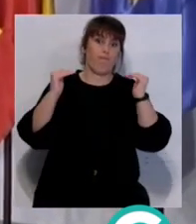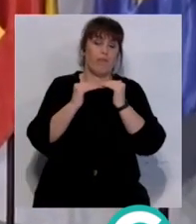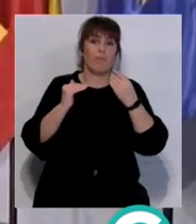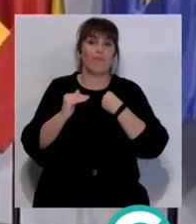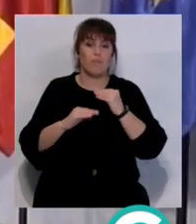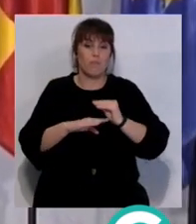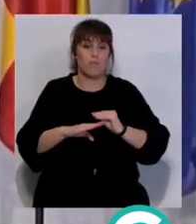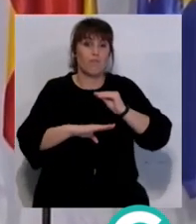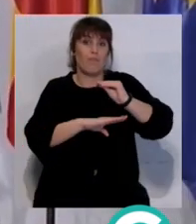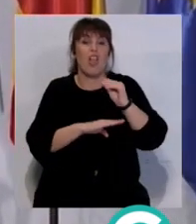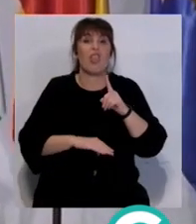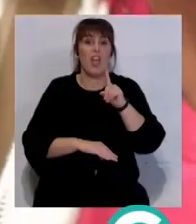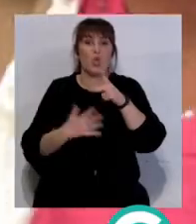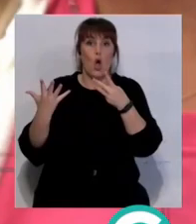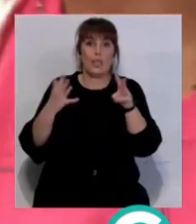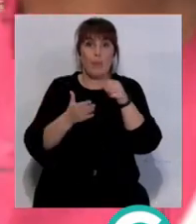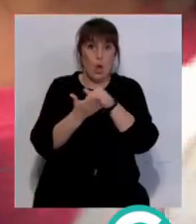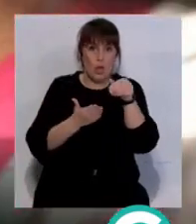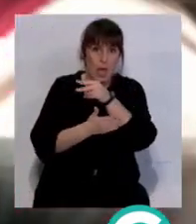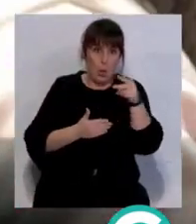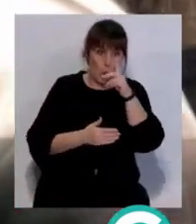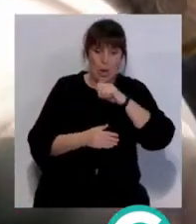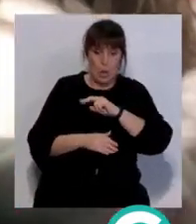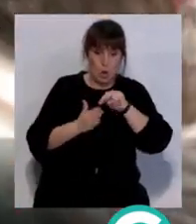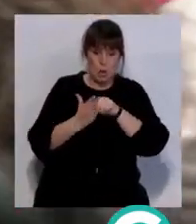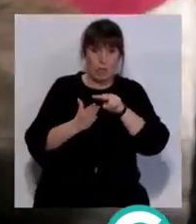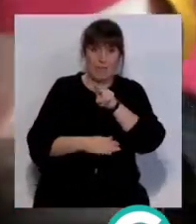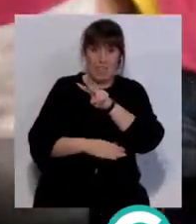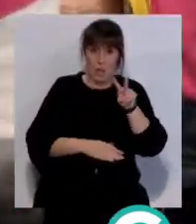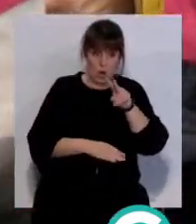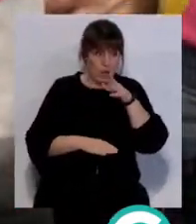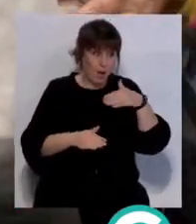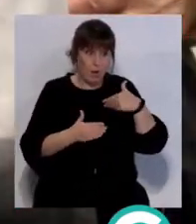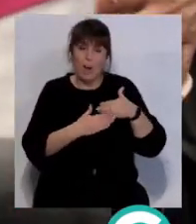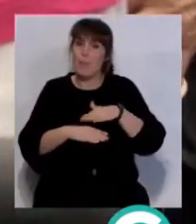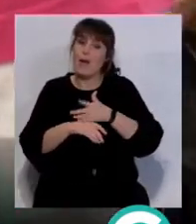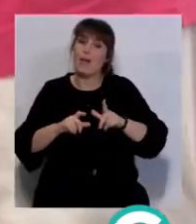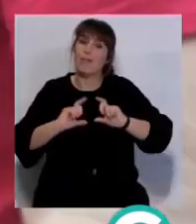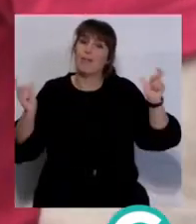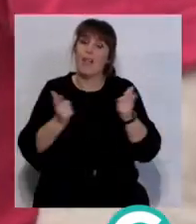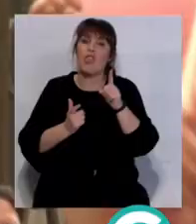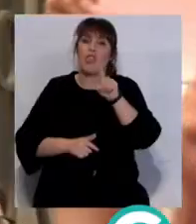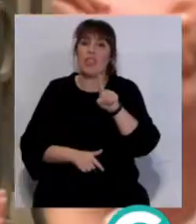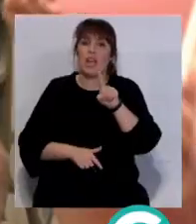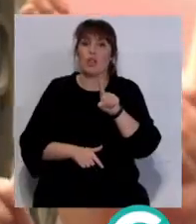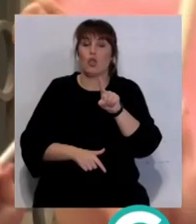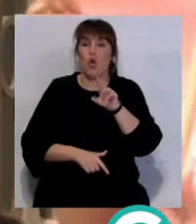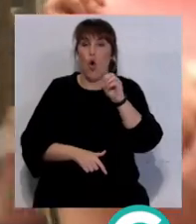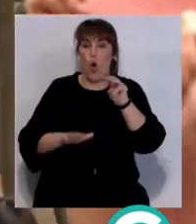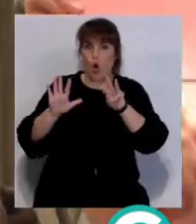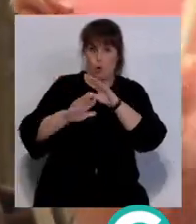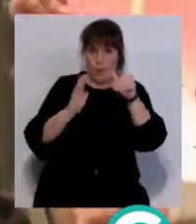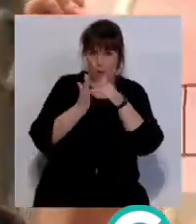de 180 millones de euros desde 2022 para una plantilla de unos 108.000